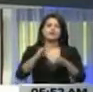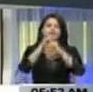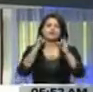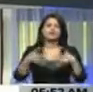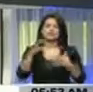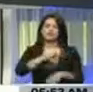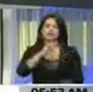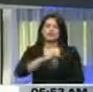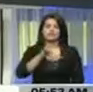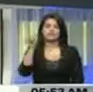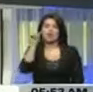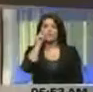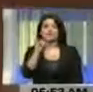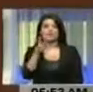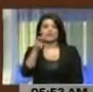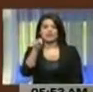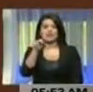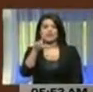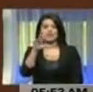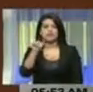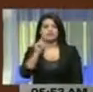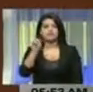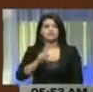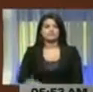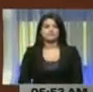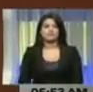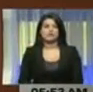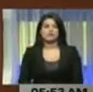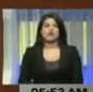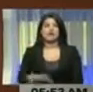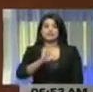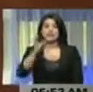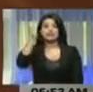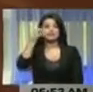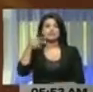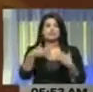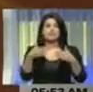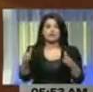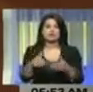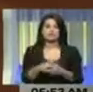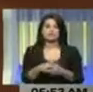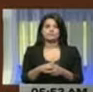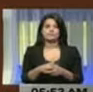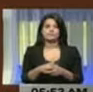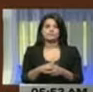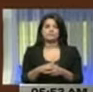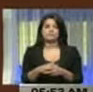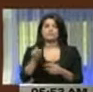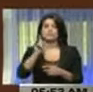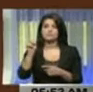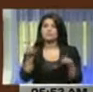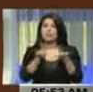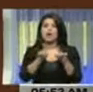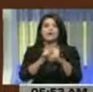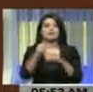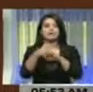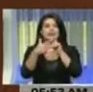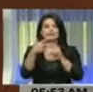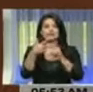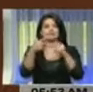Iván Lira. Recuperar economía, conciencia popular. Lo mismo son solamente tres